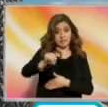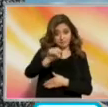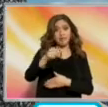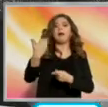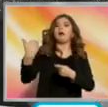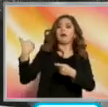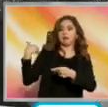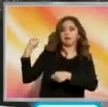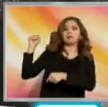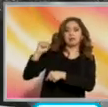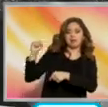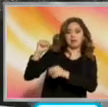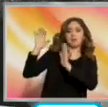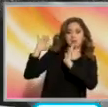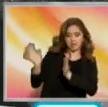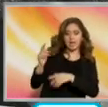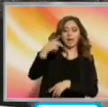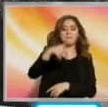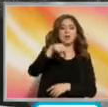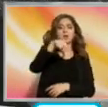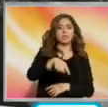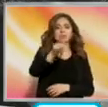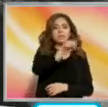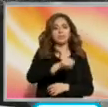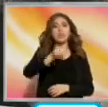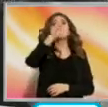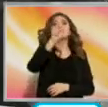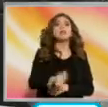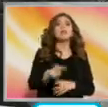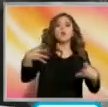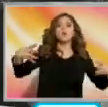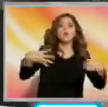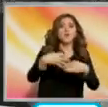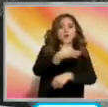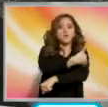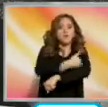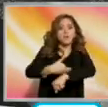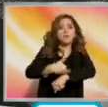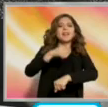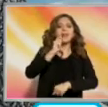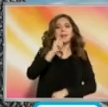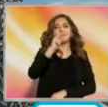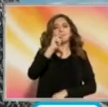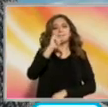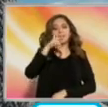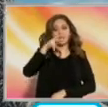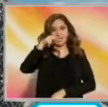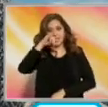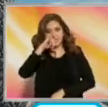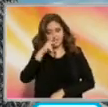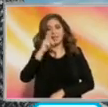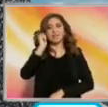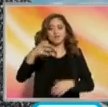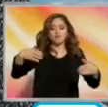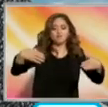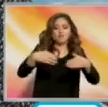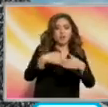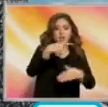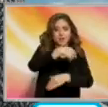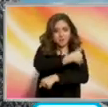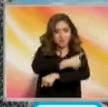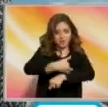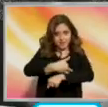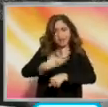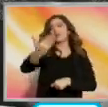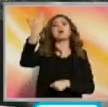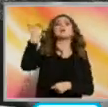anterior, pero es el picnic nocturno, que es un... Oye, eso es padrísimo, de verdad, que ese es ¿no? un evento que nos ha resultado muy exitoso, lo mismo que otros